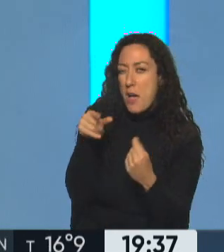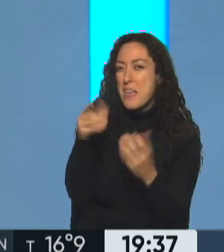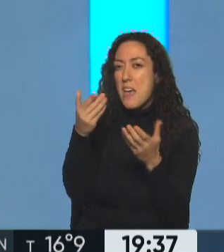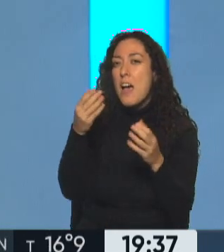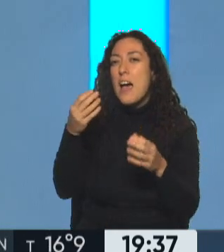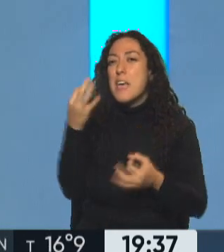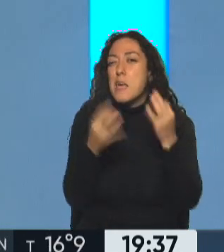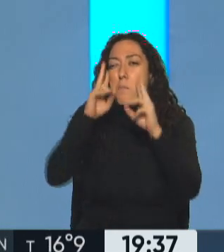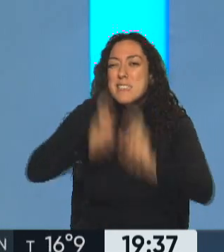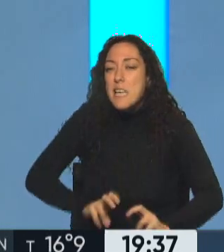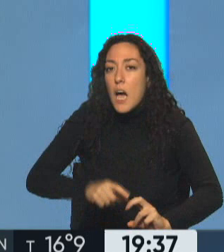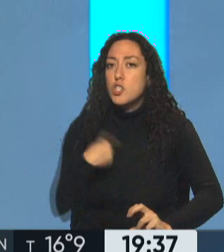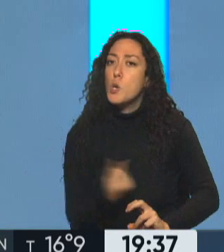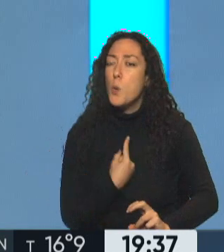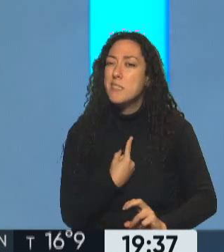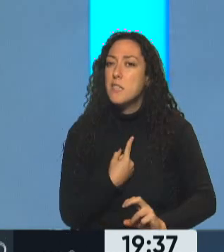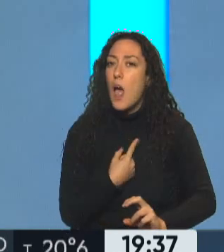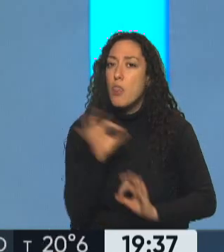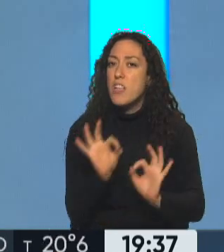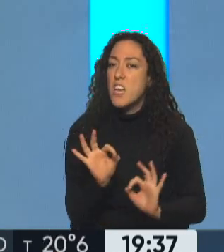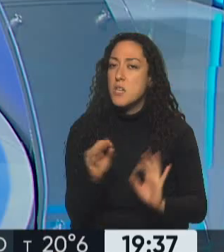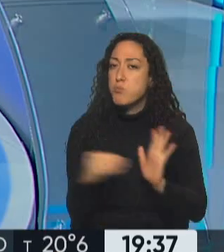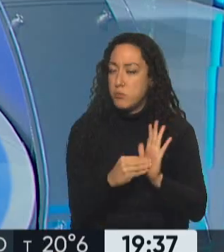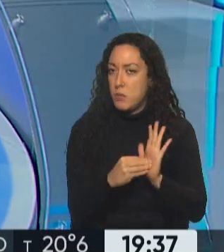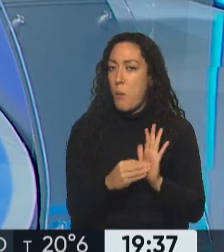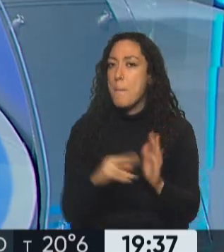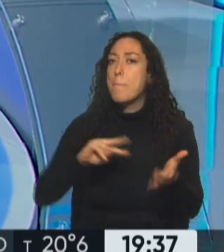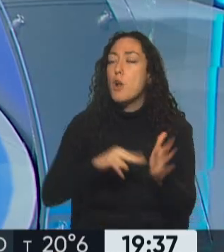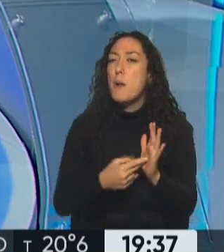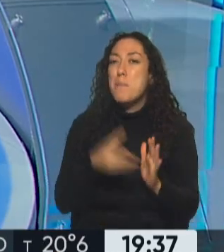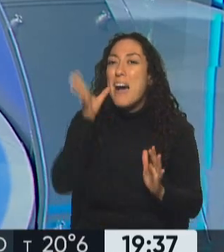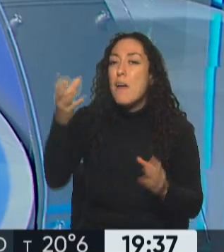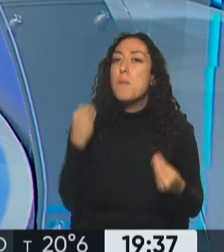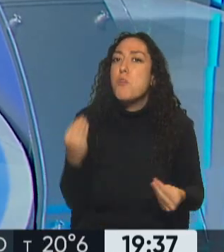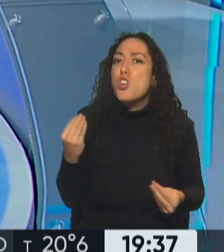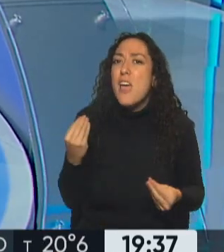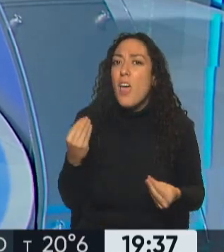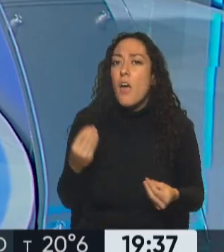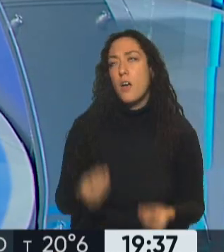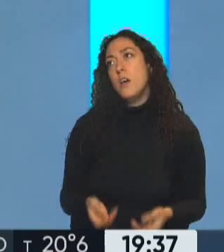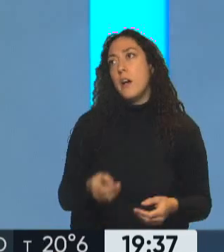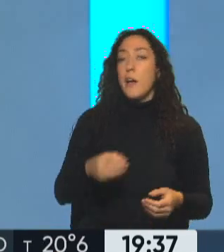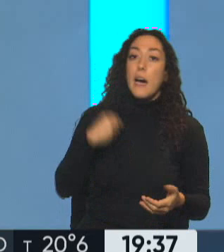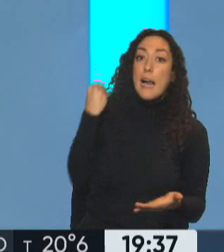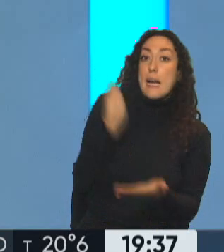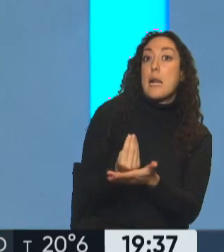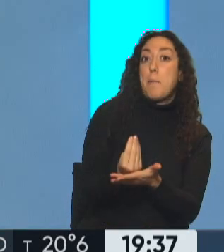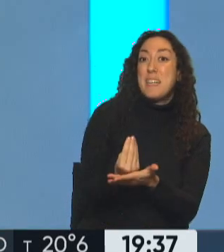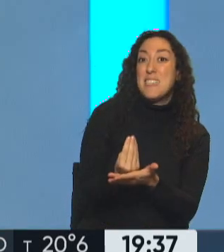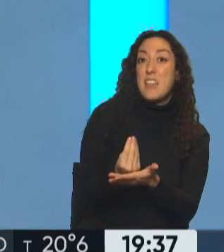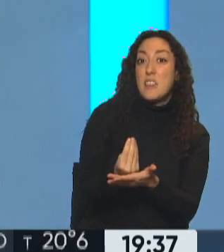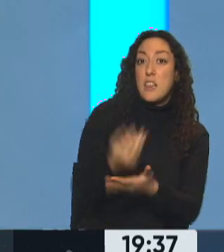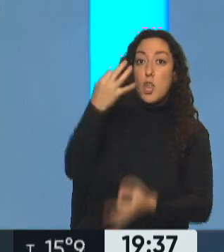muy exhaustivo de los graves problemas que hay. ¿Por qué? Porque hay que litigar, porque hay que tener representación jurídica